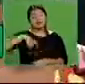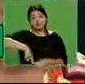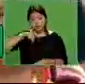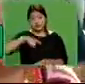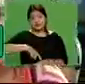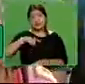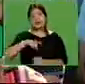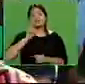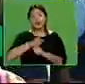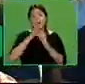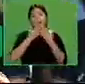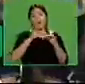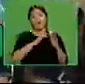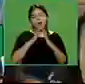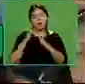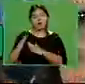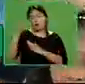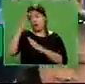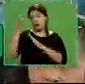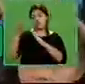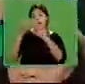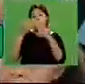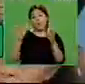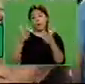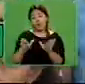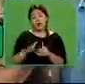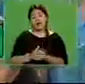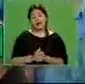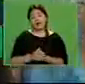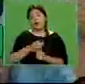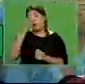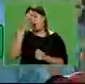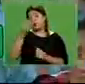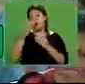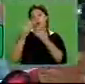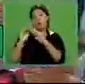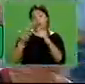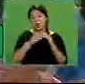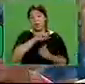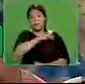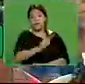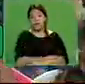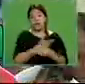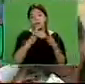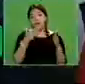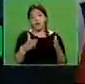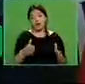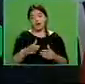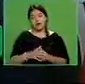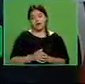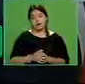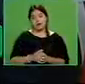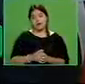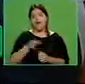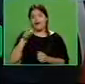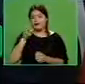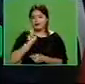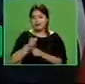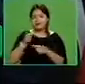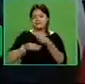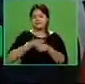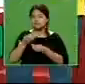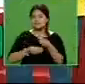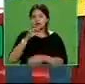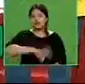se organizan, los consejos populares, los consejos comunales, el poder popular. Allí es donde se genera